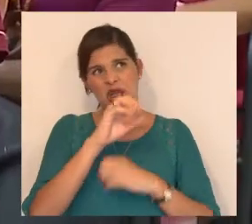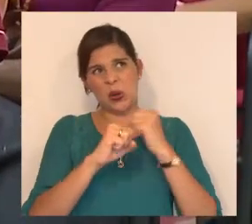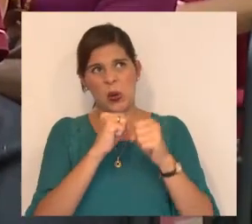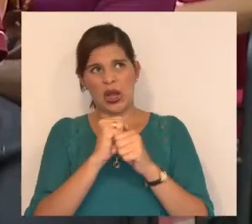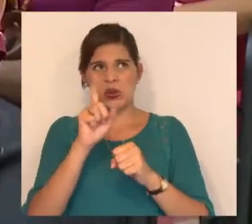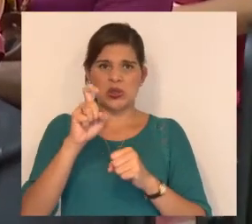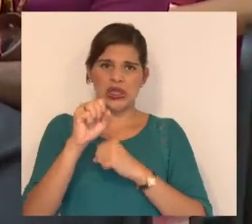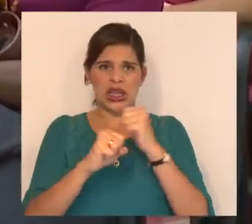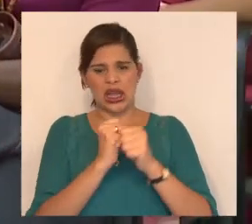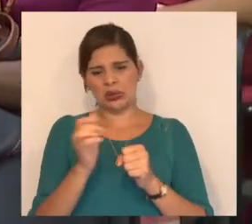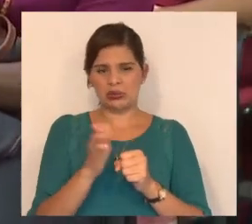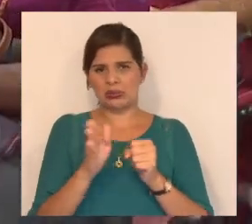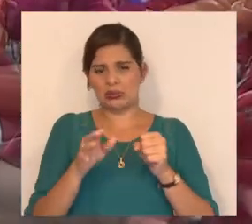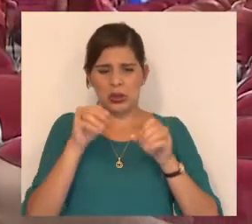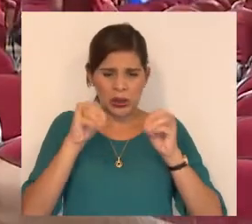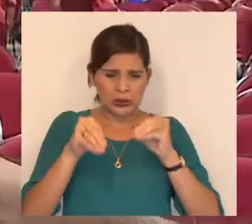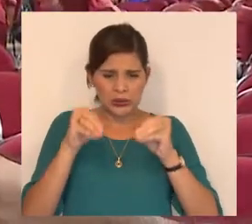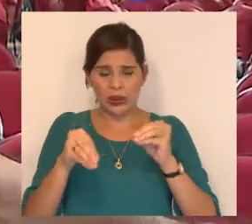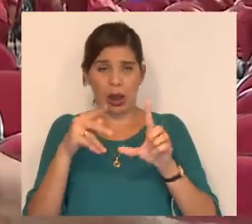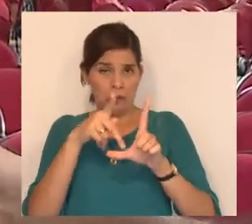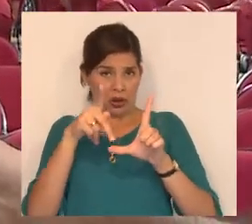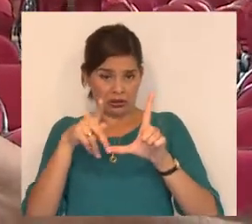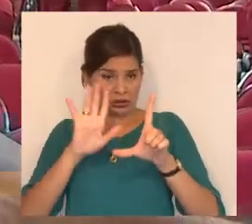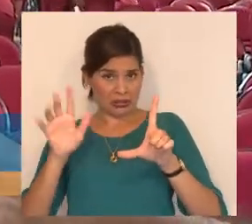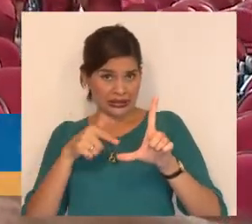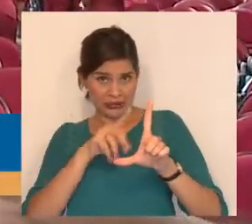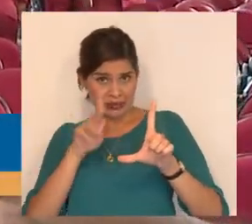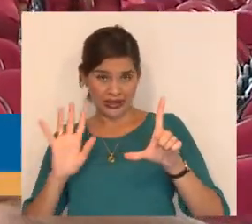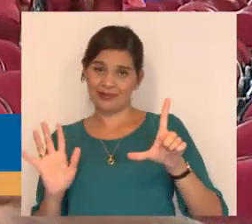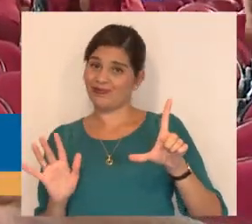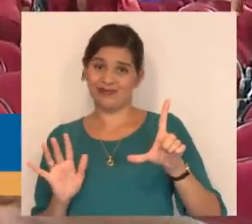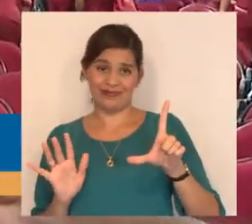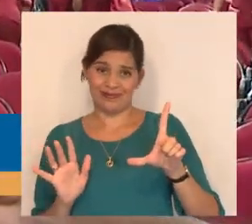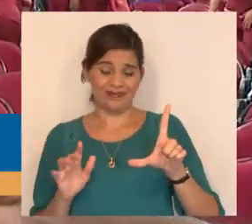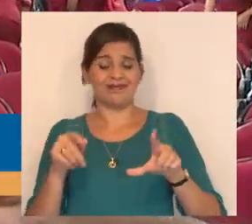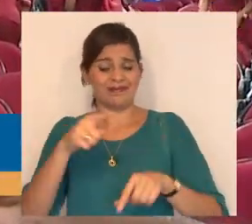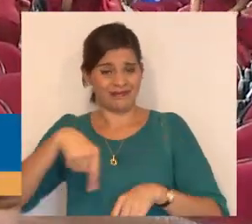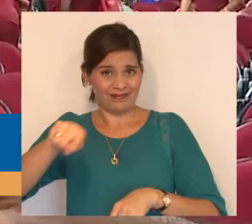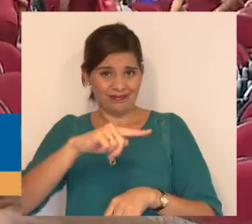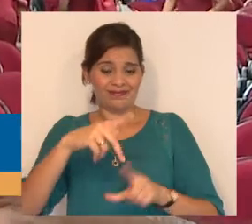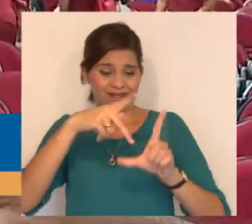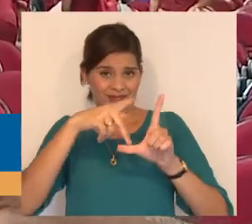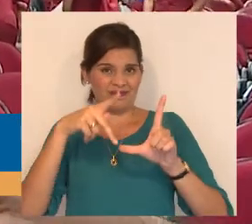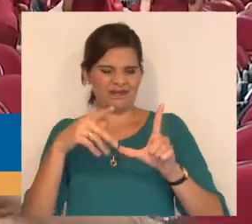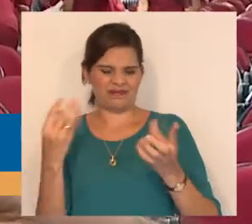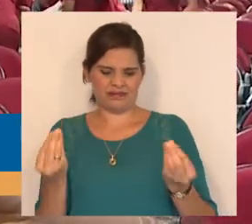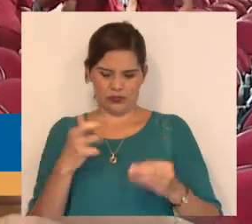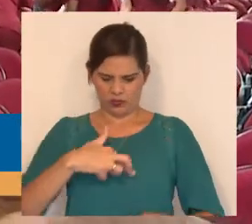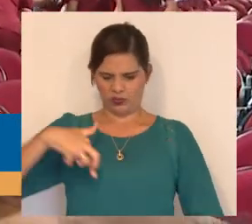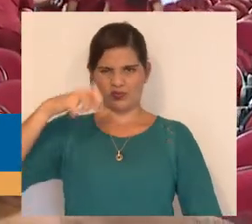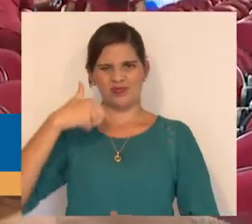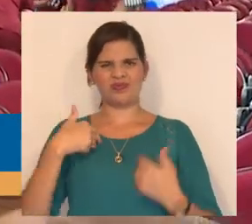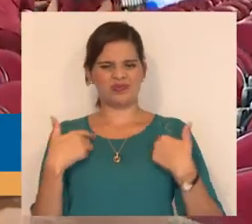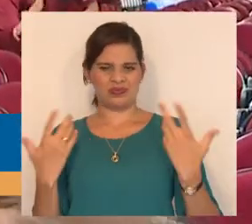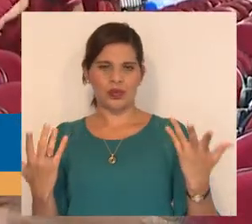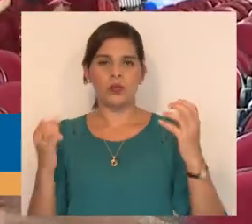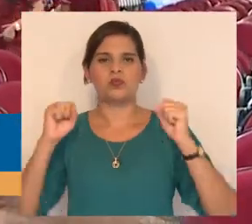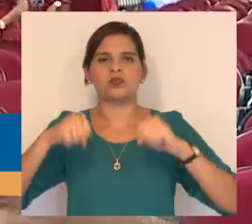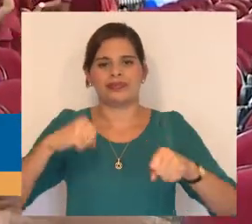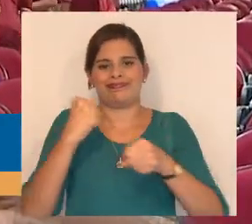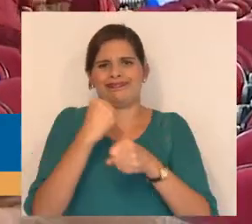de clase con 30, 40 niños en edad de 5 a 6 años, que es lo que mucha gente piensa que es el preescolar, sino que